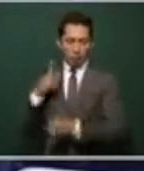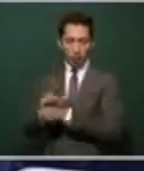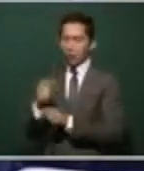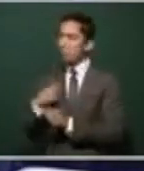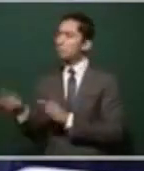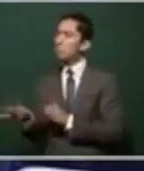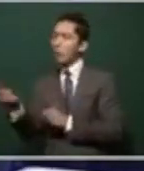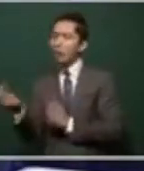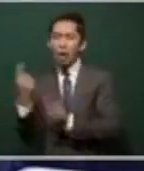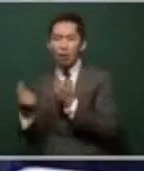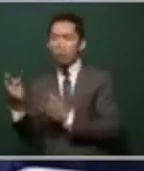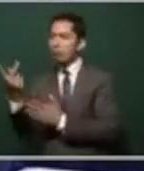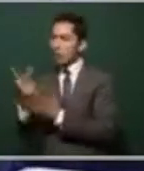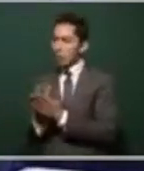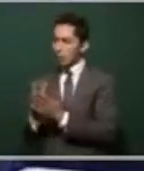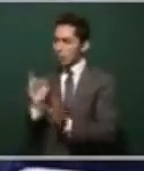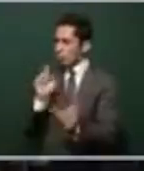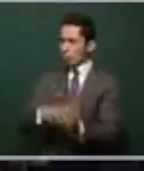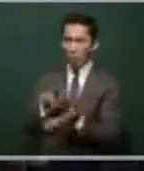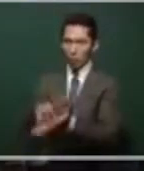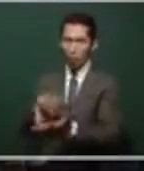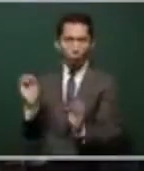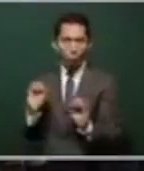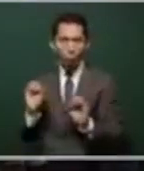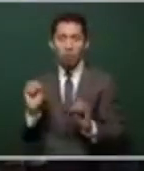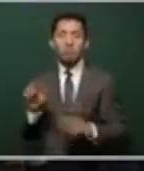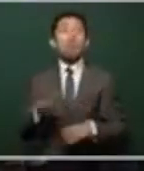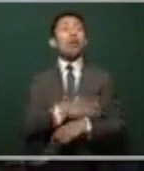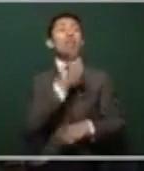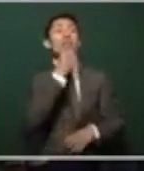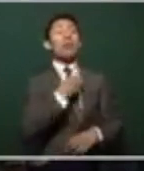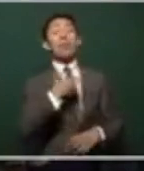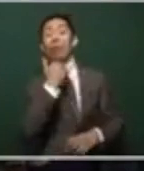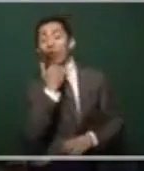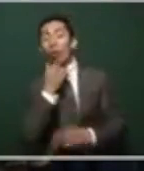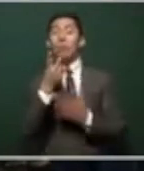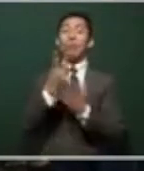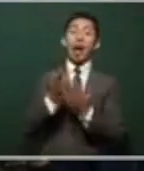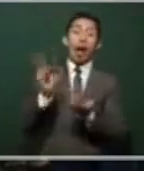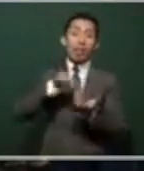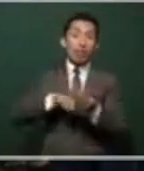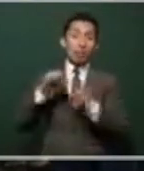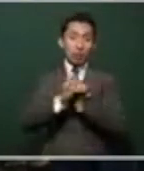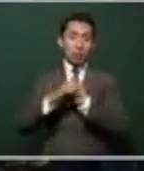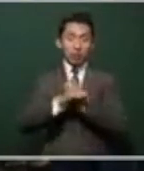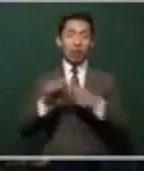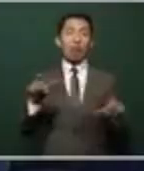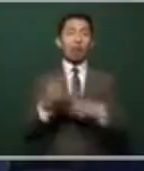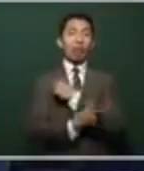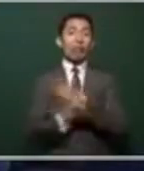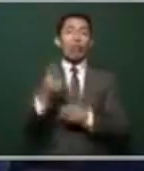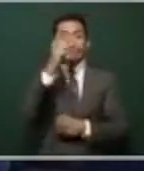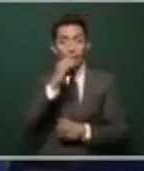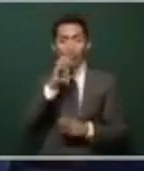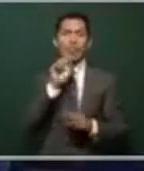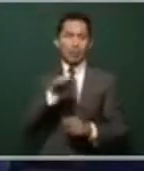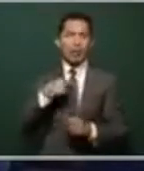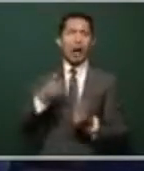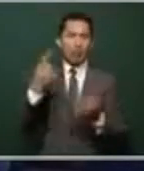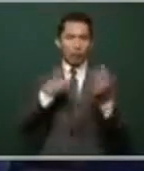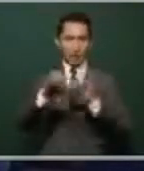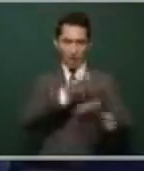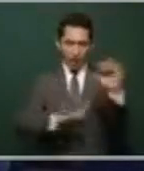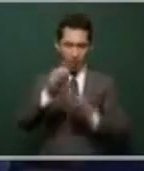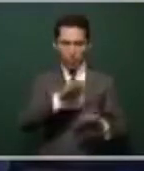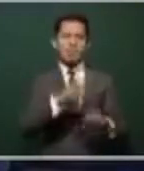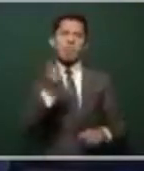podido ingresar al programa. Dicen que la justificación es que hay fallas en el sistema. También entrevistamos a algunos empresarios y a